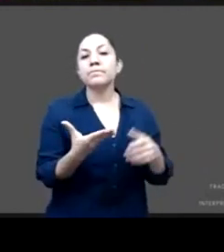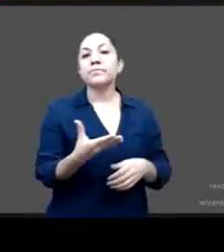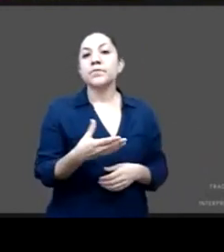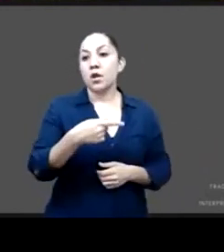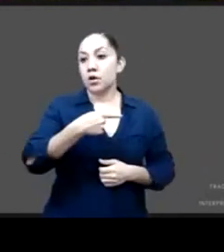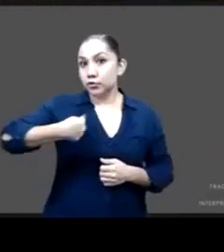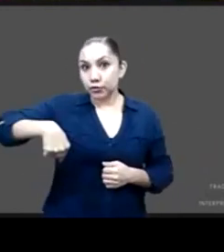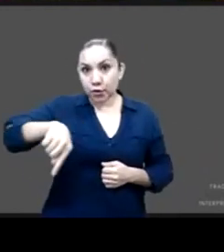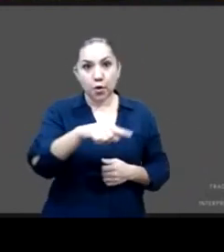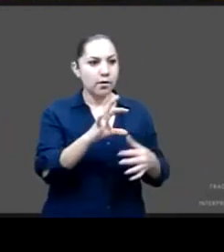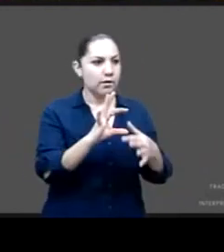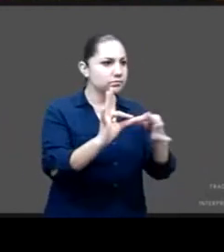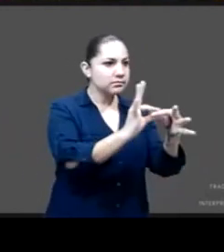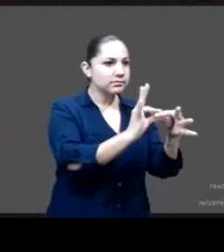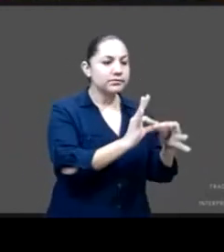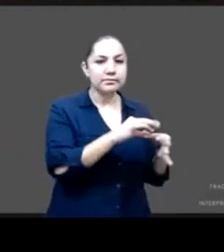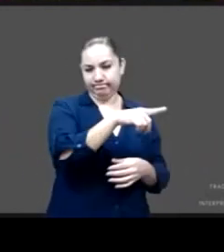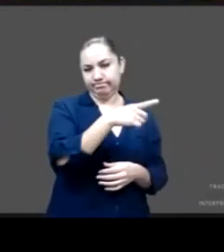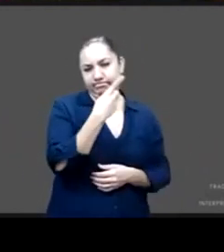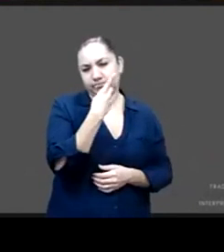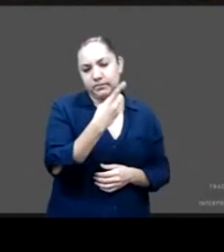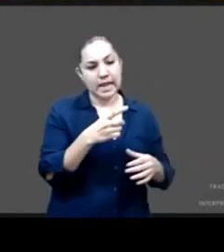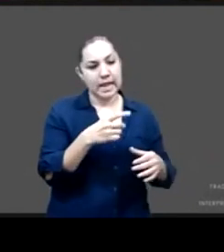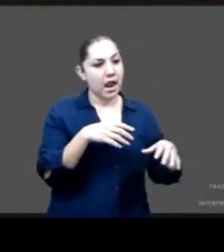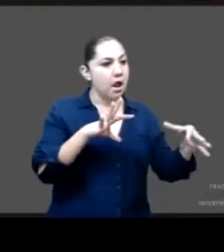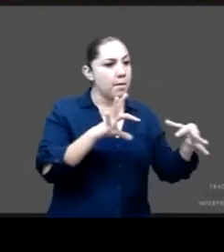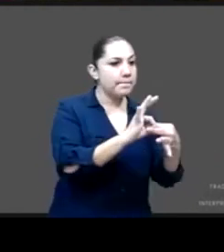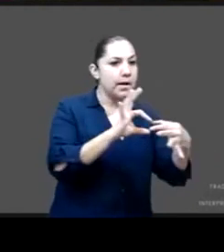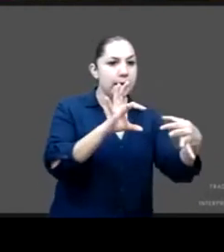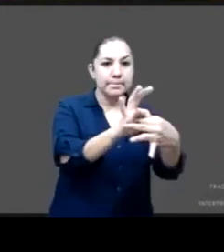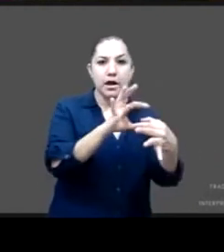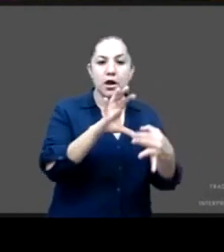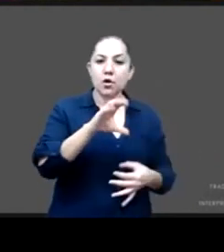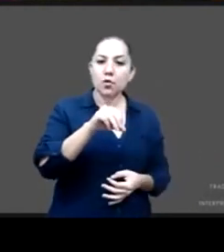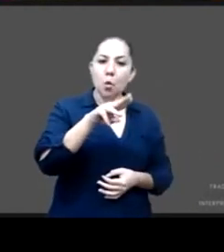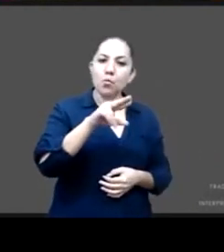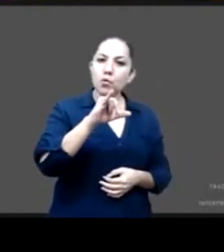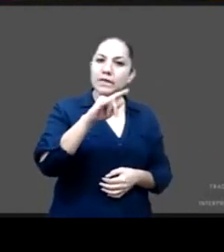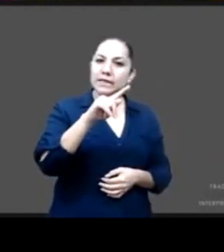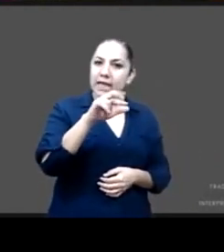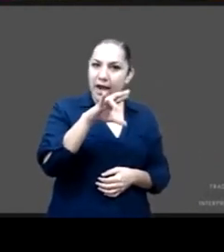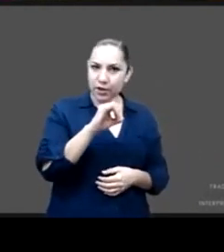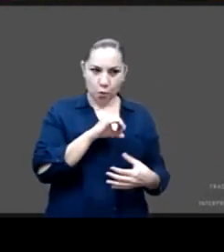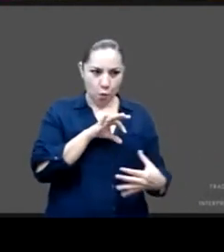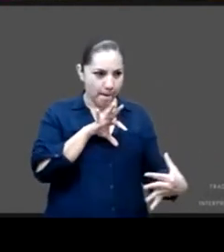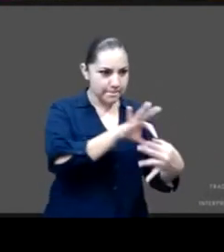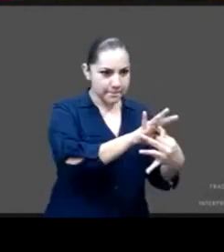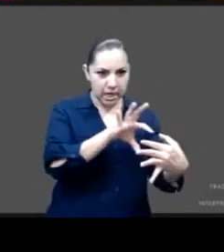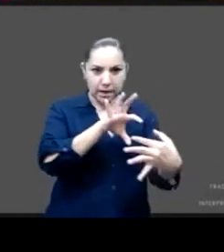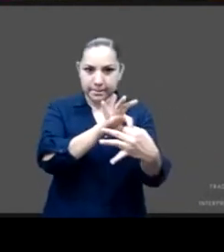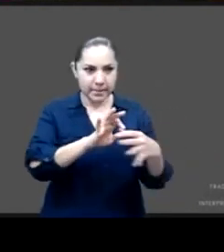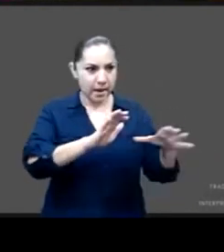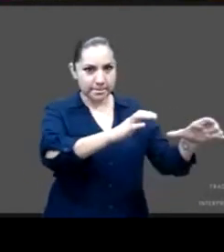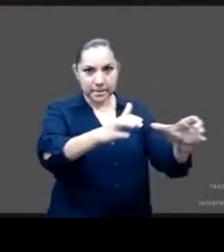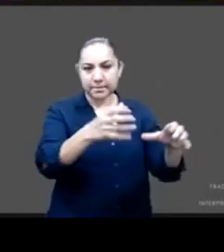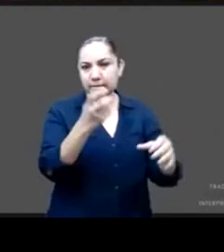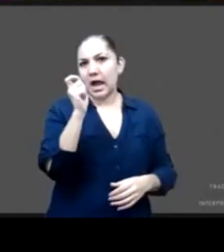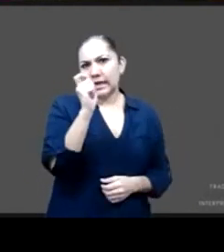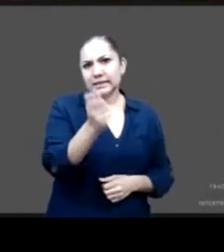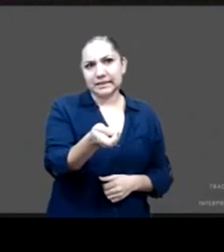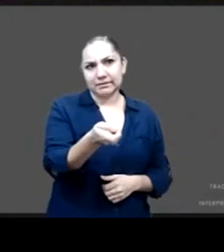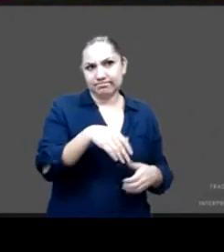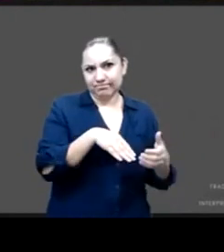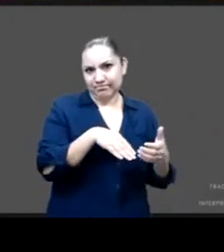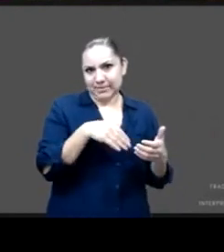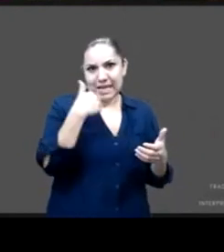que se ha hablado acá es un trabajo de prevención creo que no lo podemos ver como aparte como decir dónde empieza un trabajo de prevención del delito